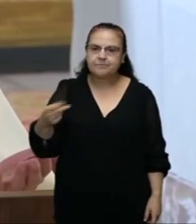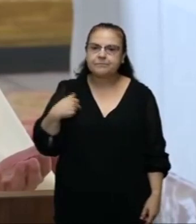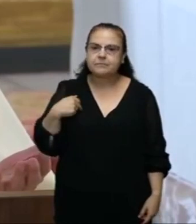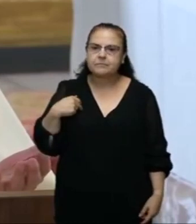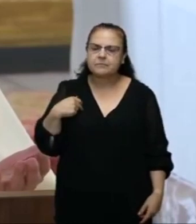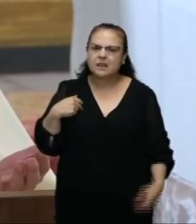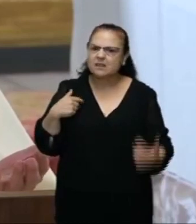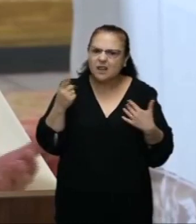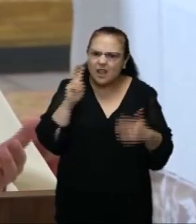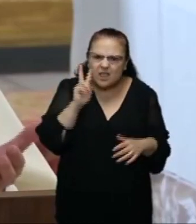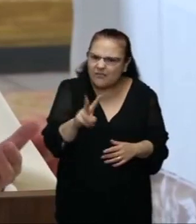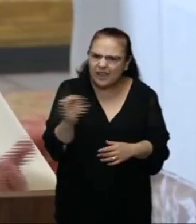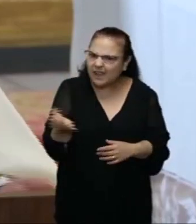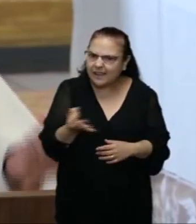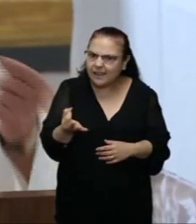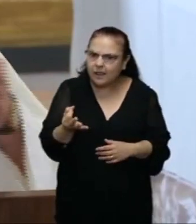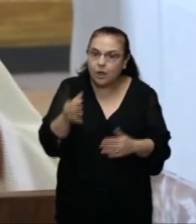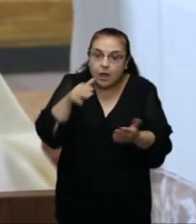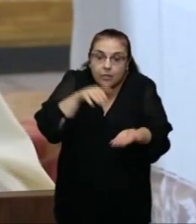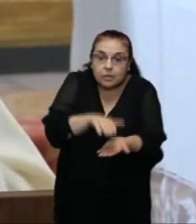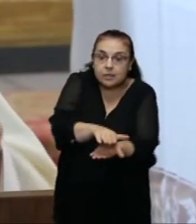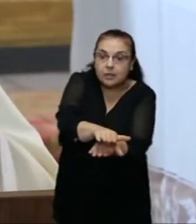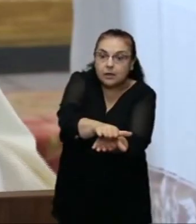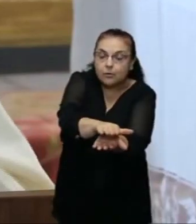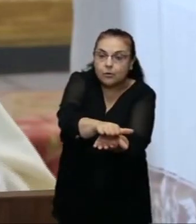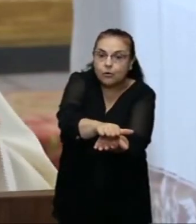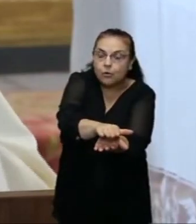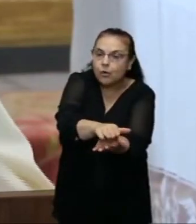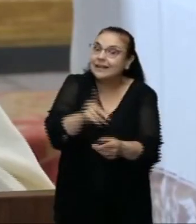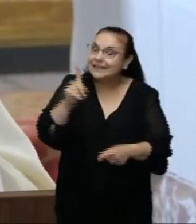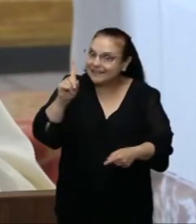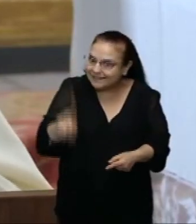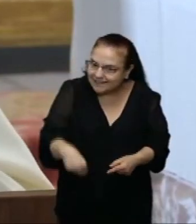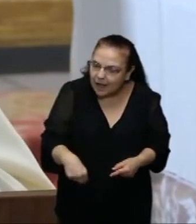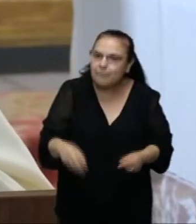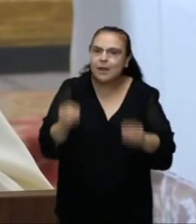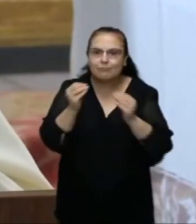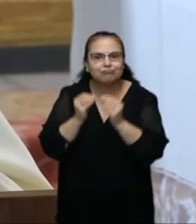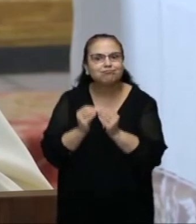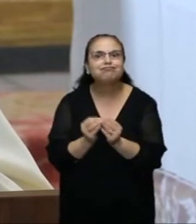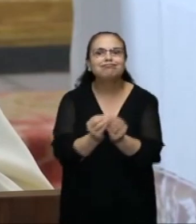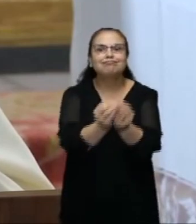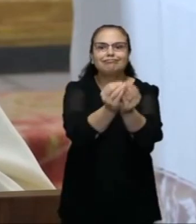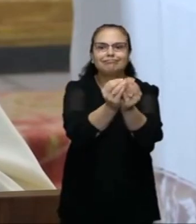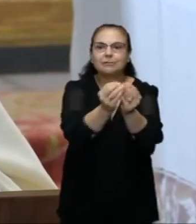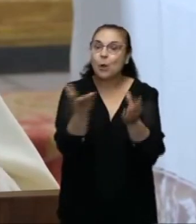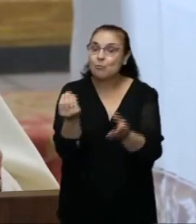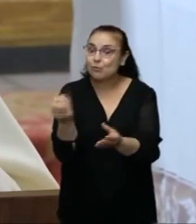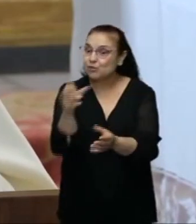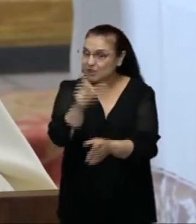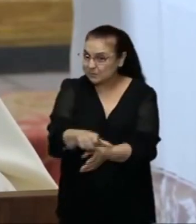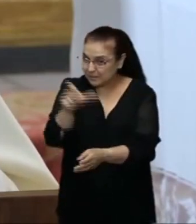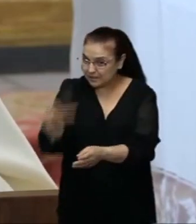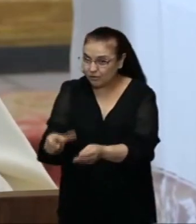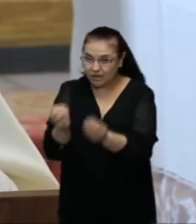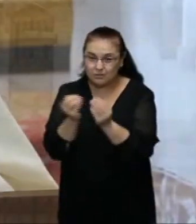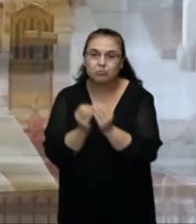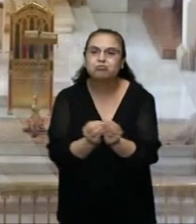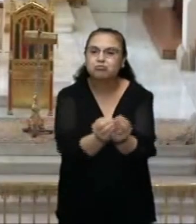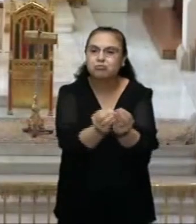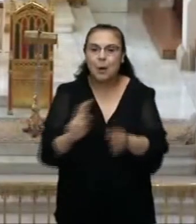entierro. Un entierro al que también acompañaba mucha gente, a la viuda, porque,